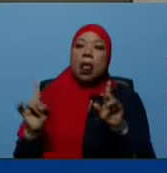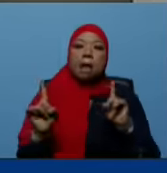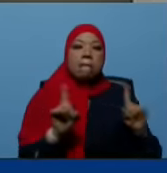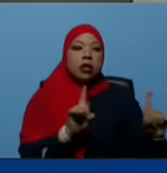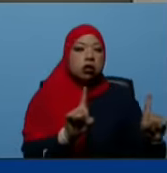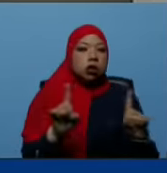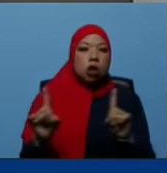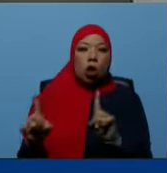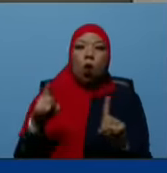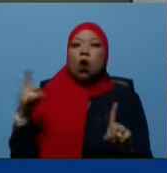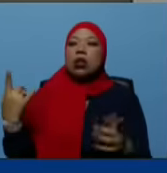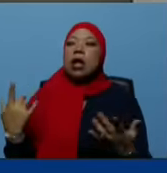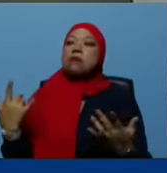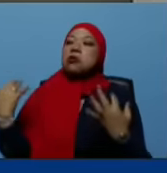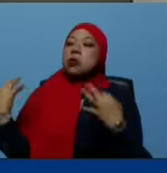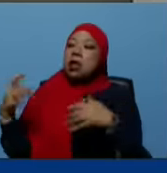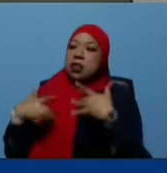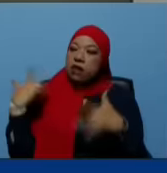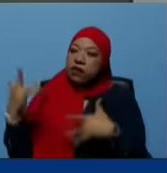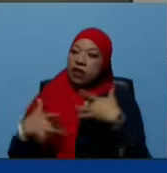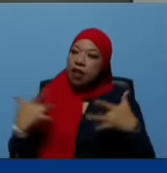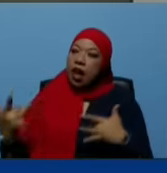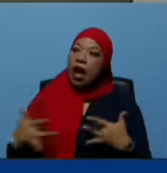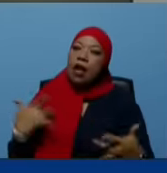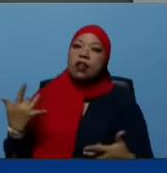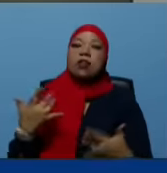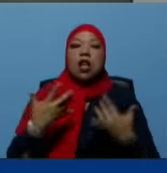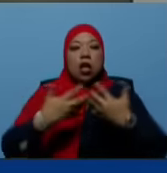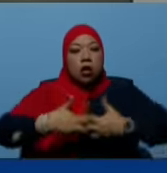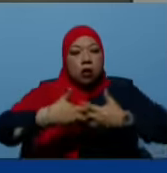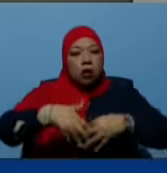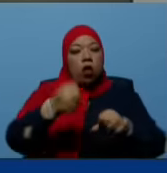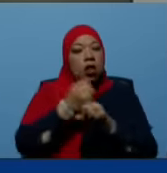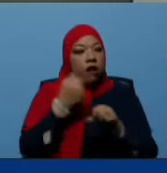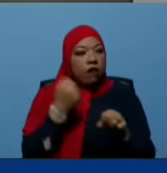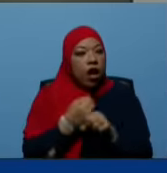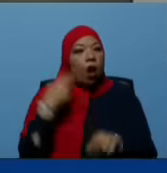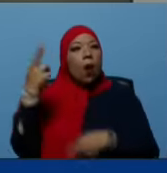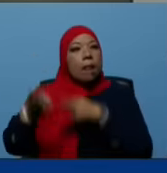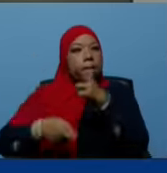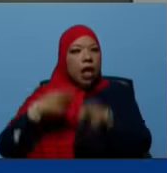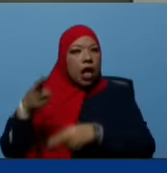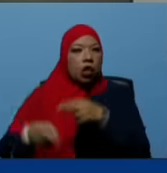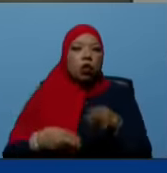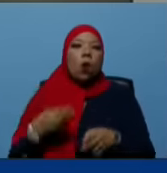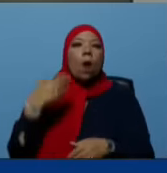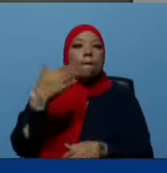paso a paso, con garantía, con seguridad.